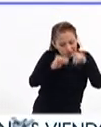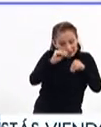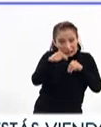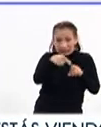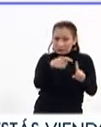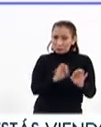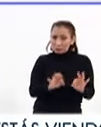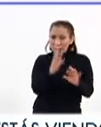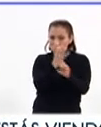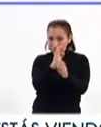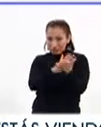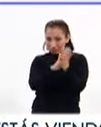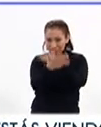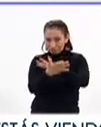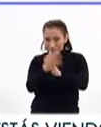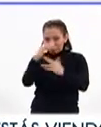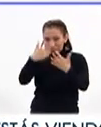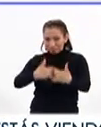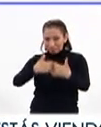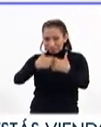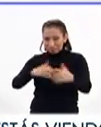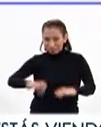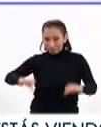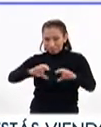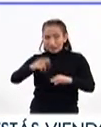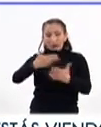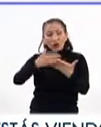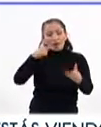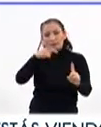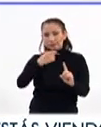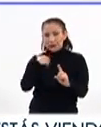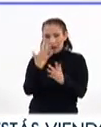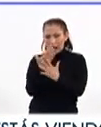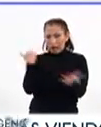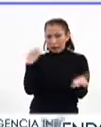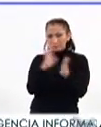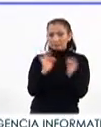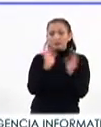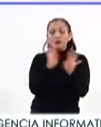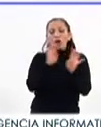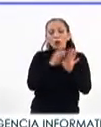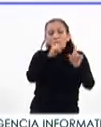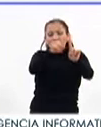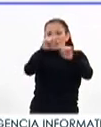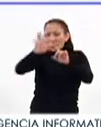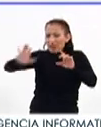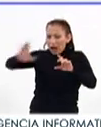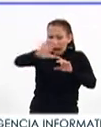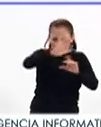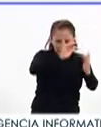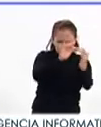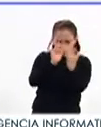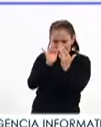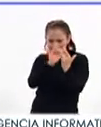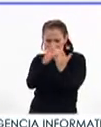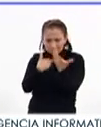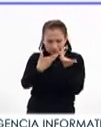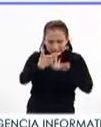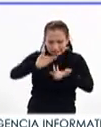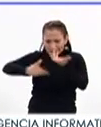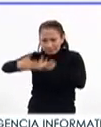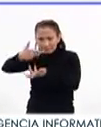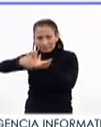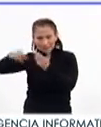las claves de la cuarta revolución industrial. Yo quisiera preguntarle en este sentido, ya nos explicó cómo es multidisciplinario, cómo conviven